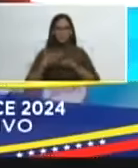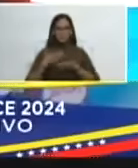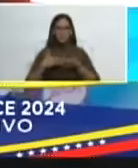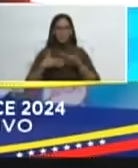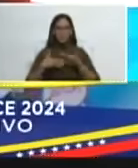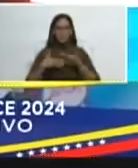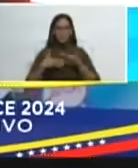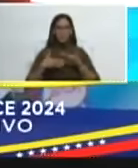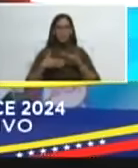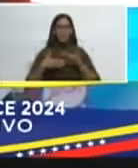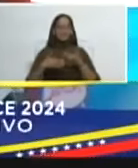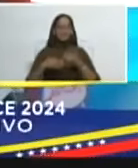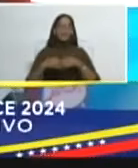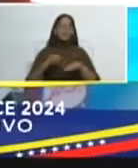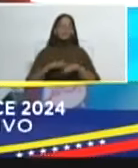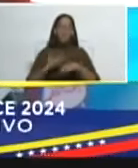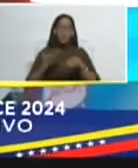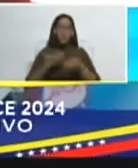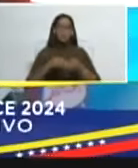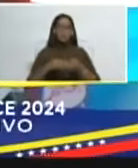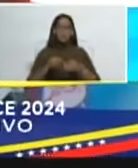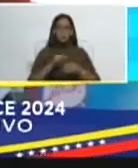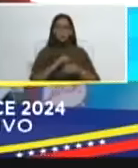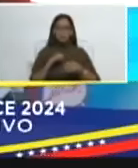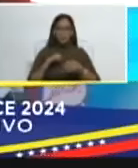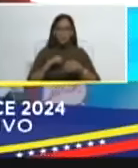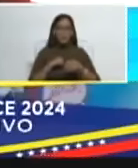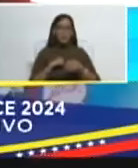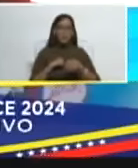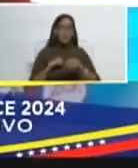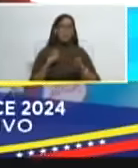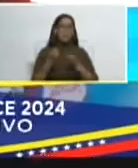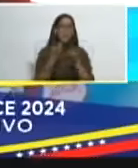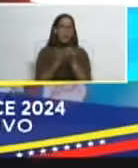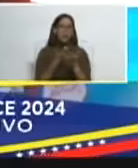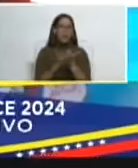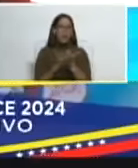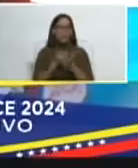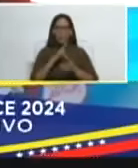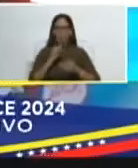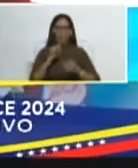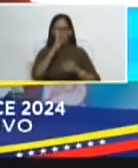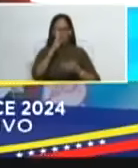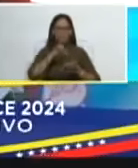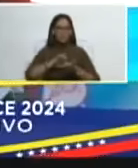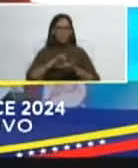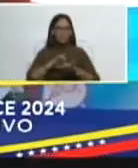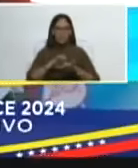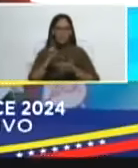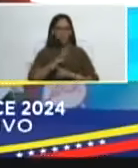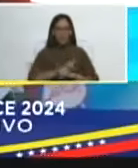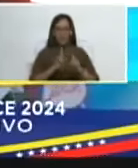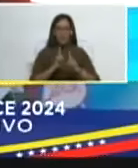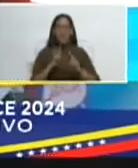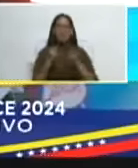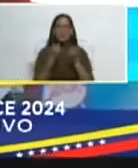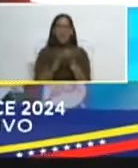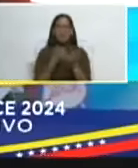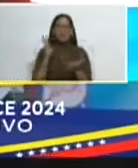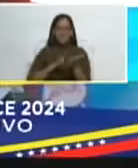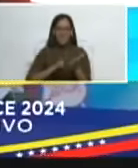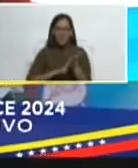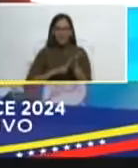mercado cambiario por los particulares. Por la economía, no fue el Banco Central que intervino, no, es la economía